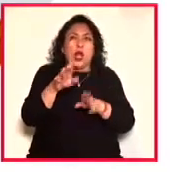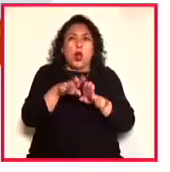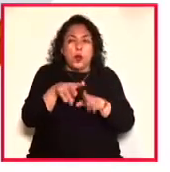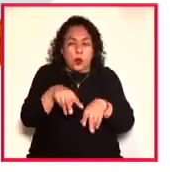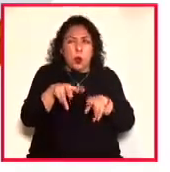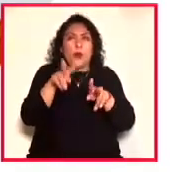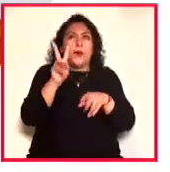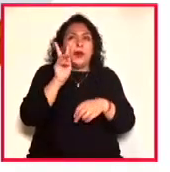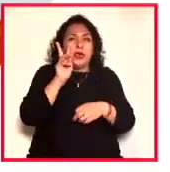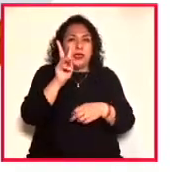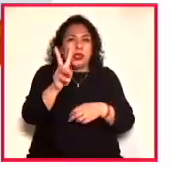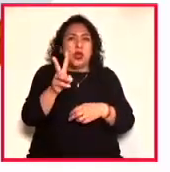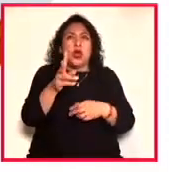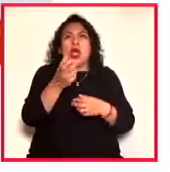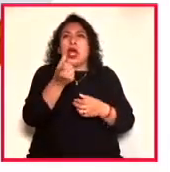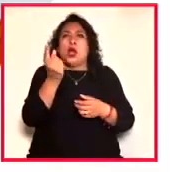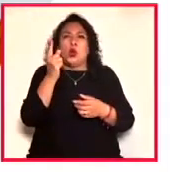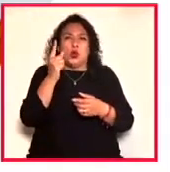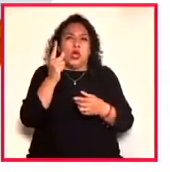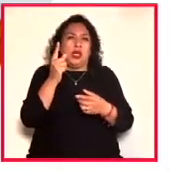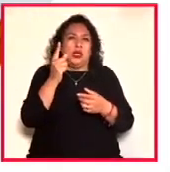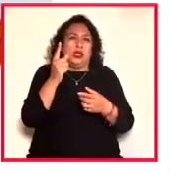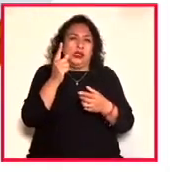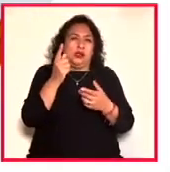para ver algunas de las piezas en alto,